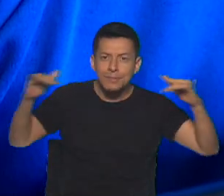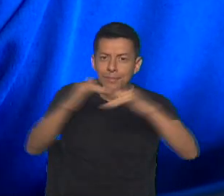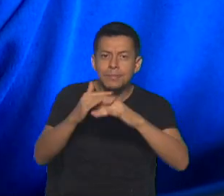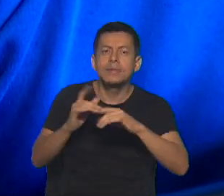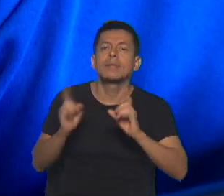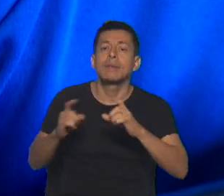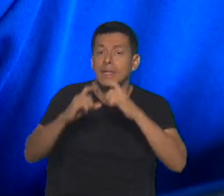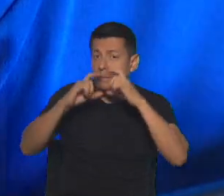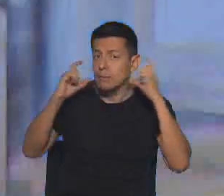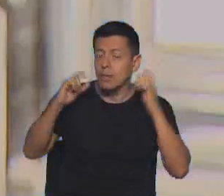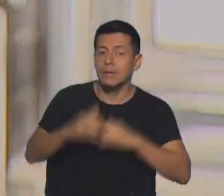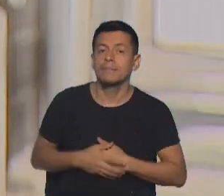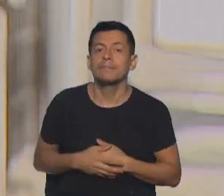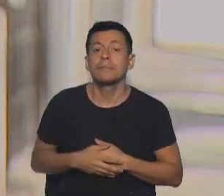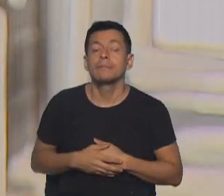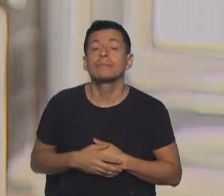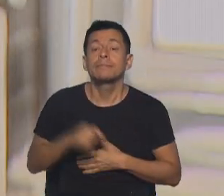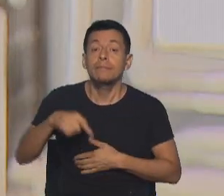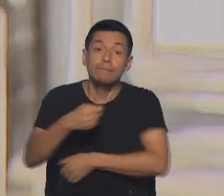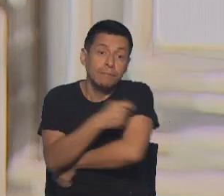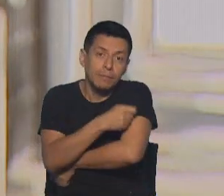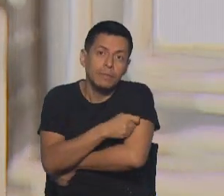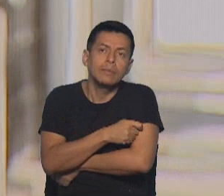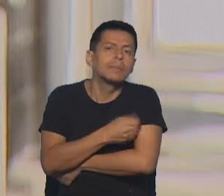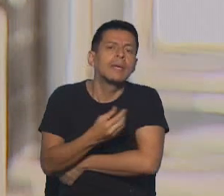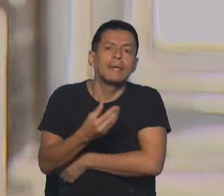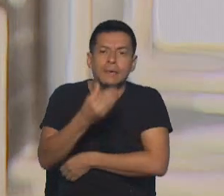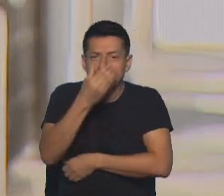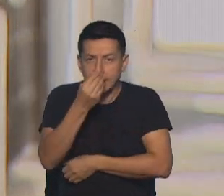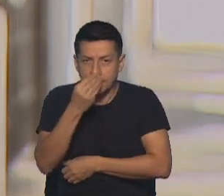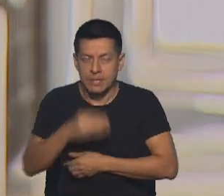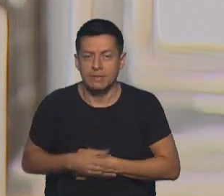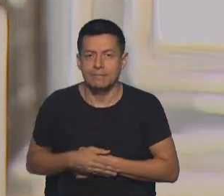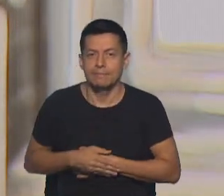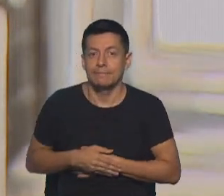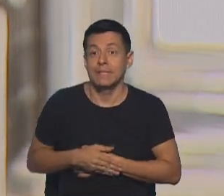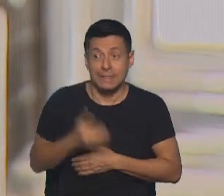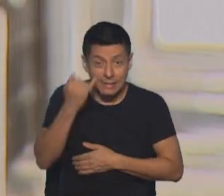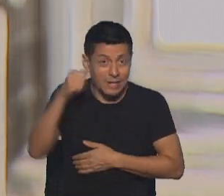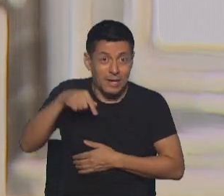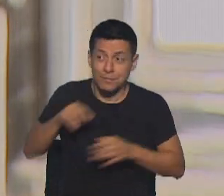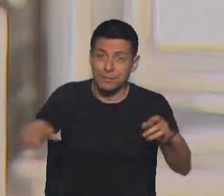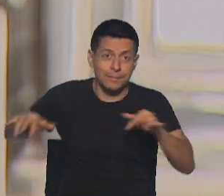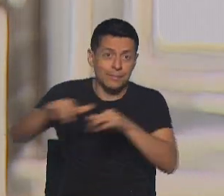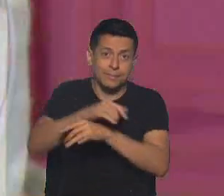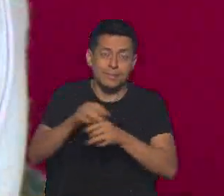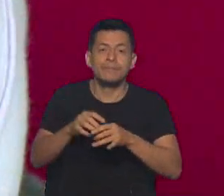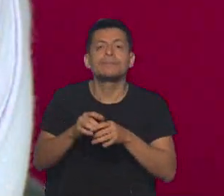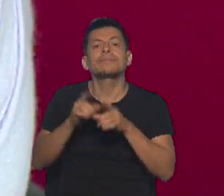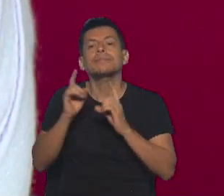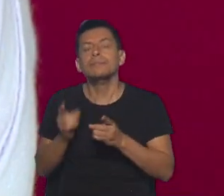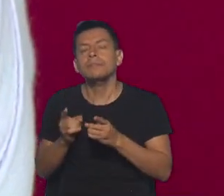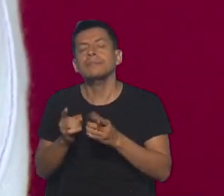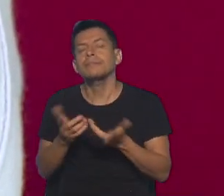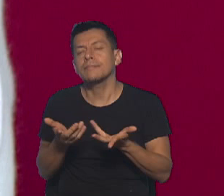tapaboca. Vacunar ahora para la gripe, para la influenza que va a circular, ya está circulando, y también